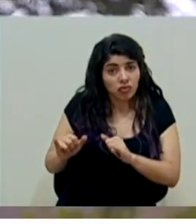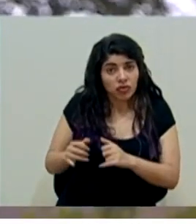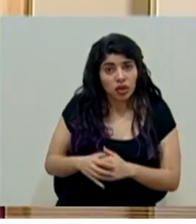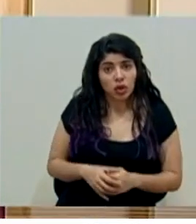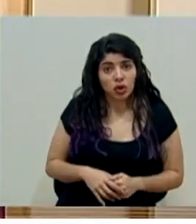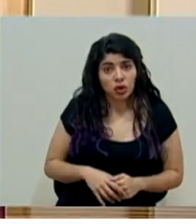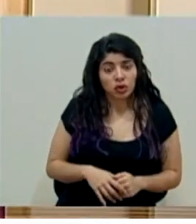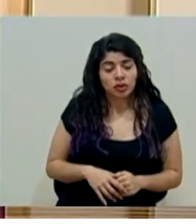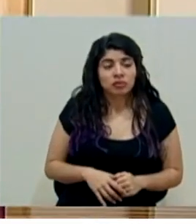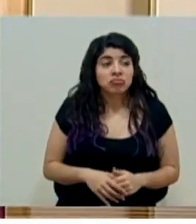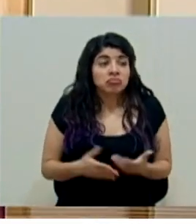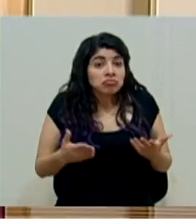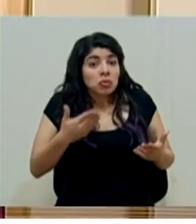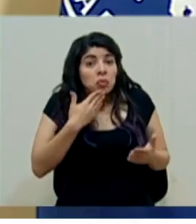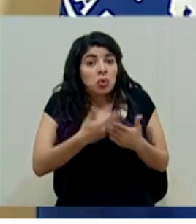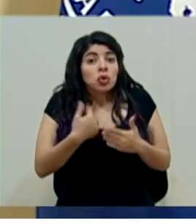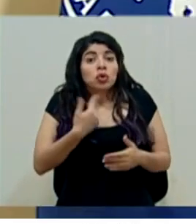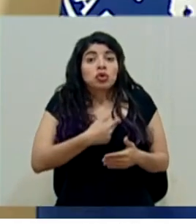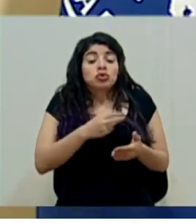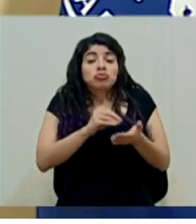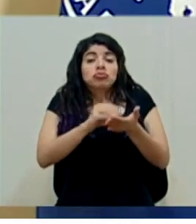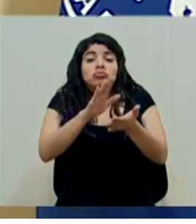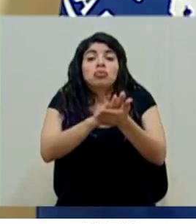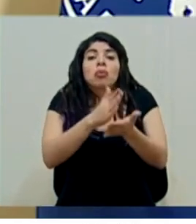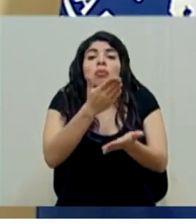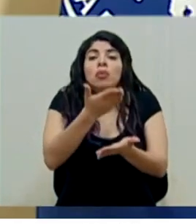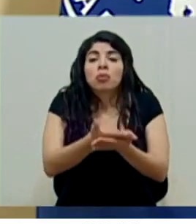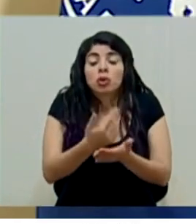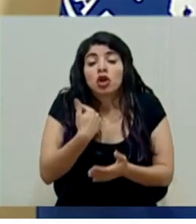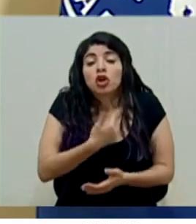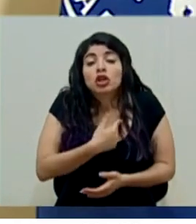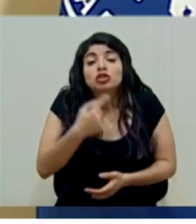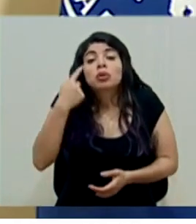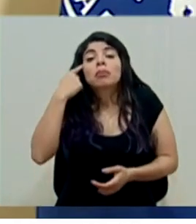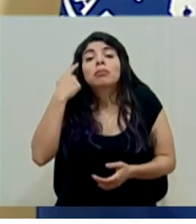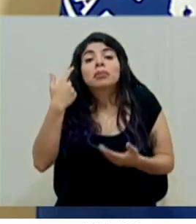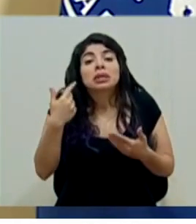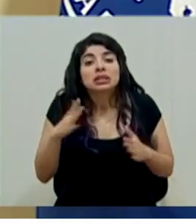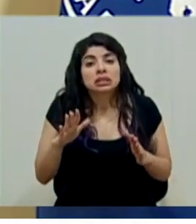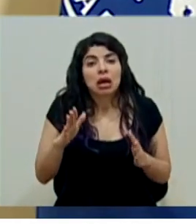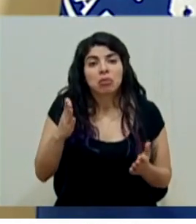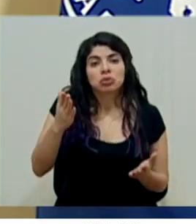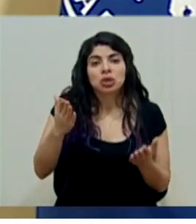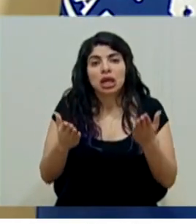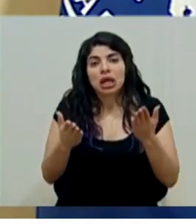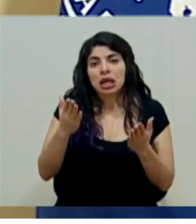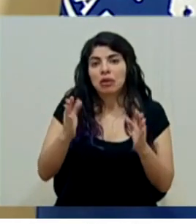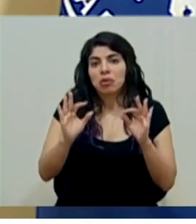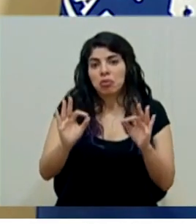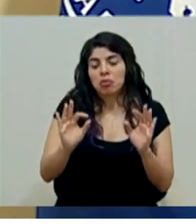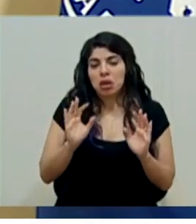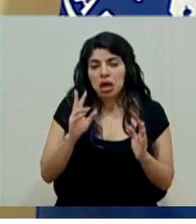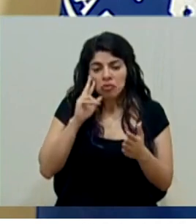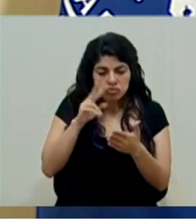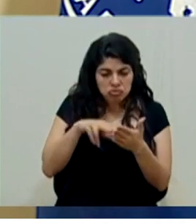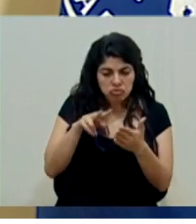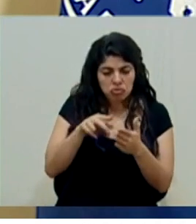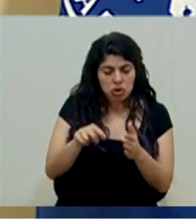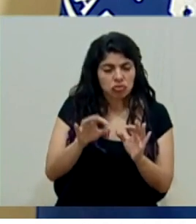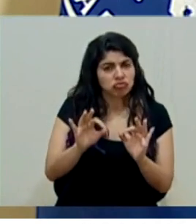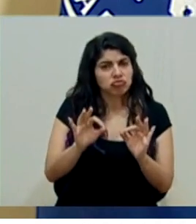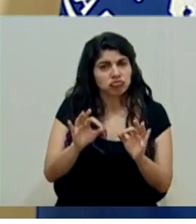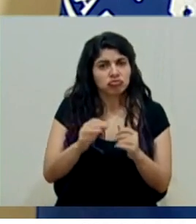fijo? Bueno, nosotros hemos puesto sobre la mesa lo que consideramos balanceado, razonable,